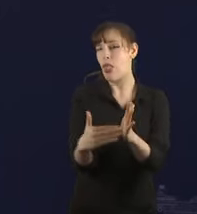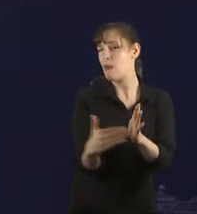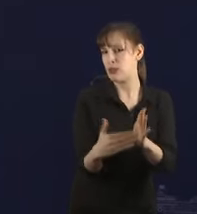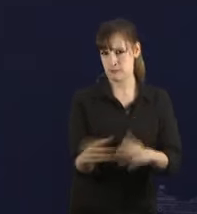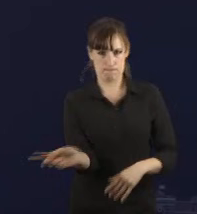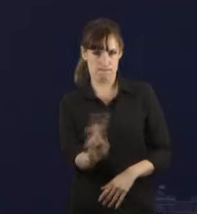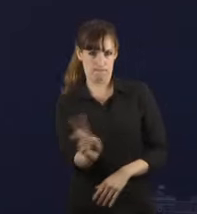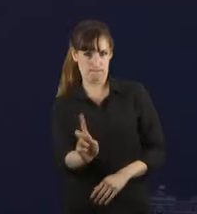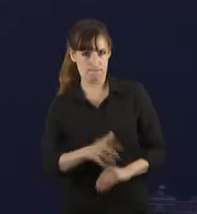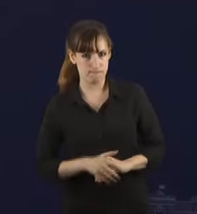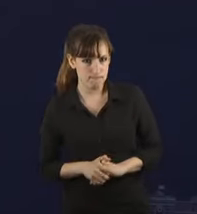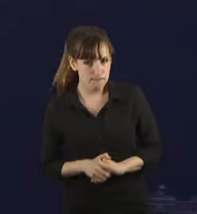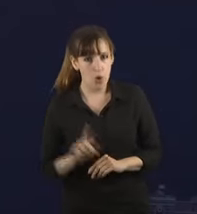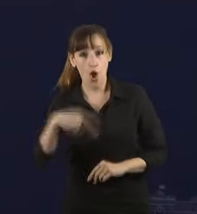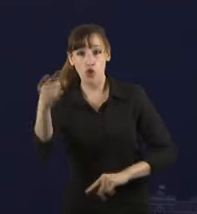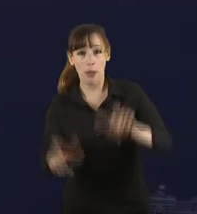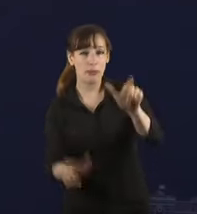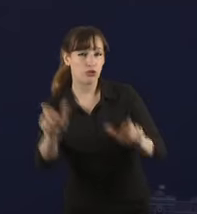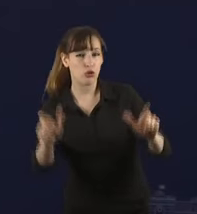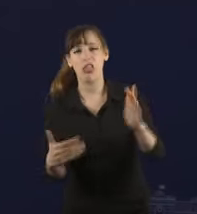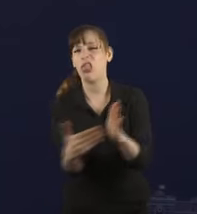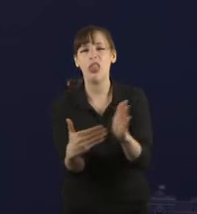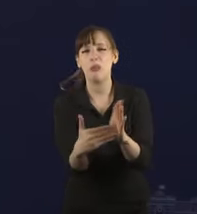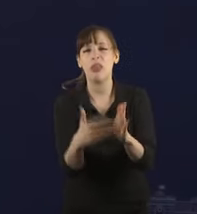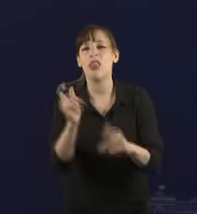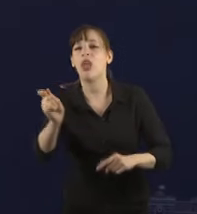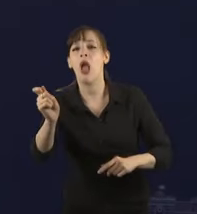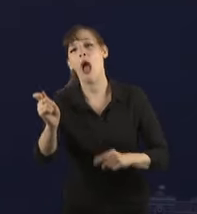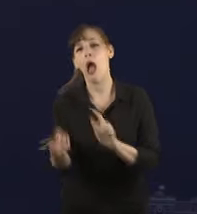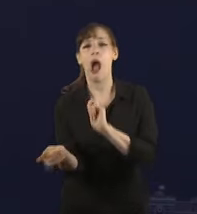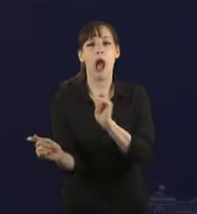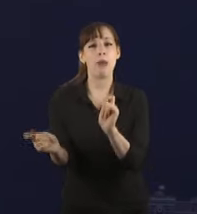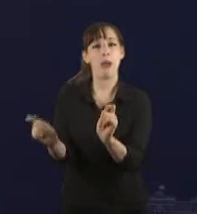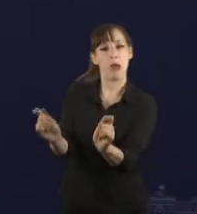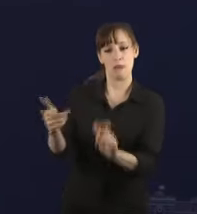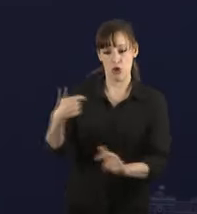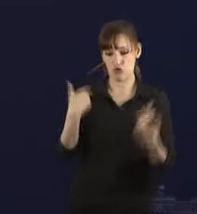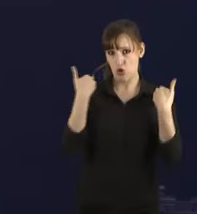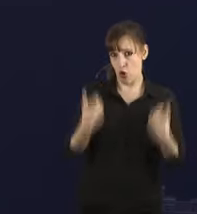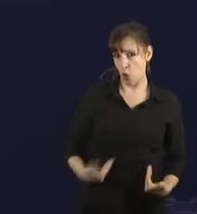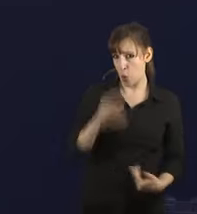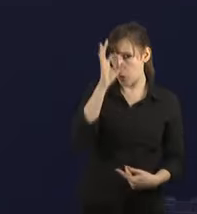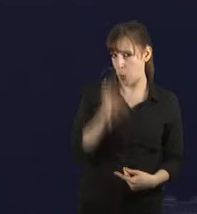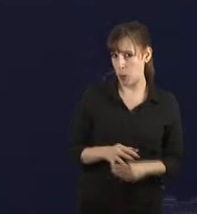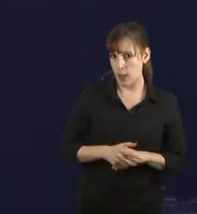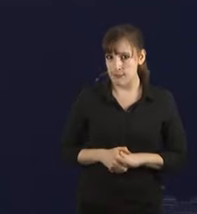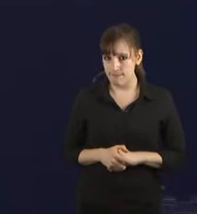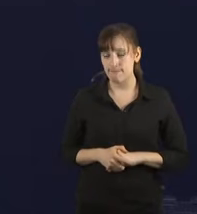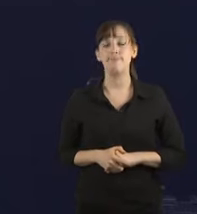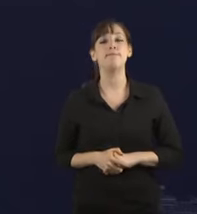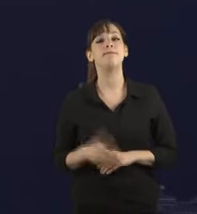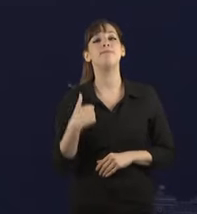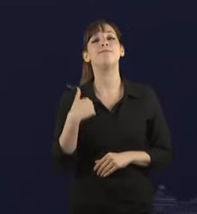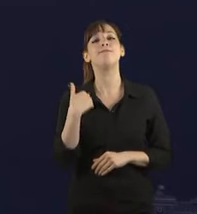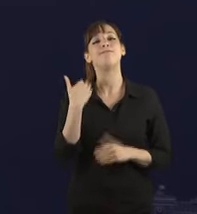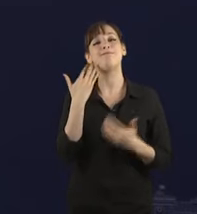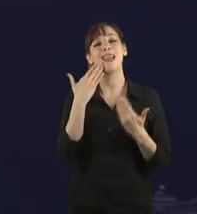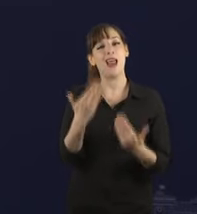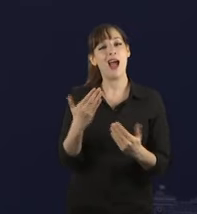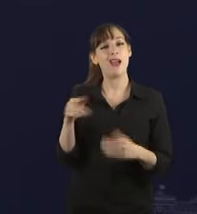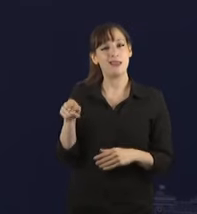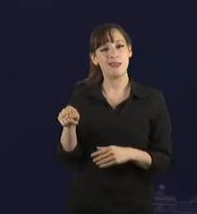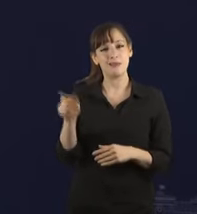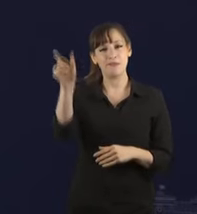Pueden decir lo mismo así que le agradezco y le agradezco también que haya tenido que leerlo esta